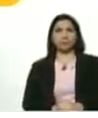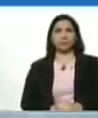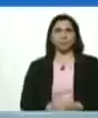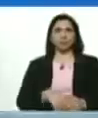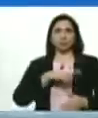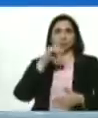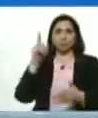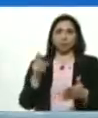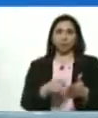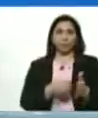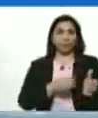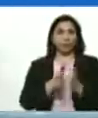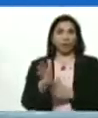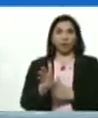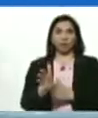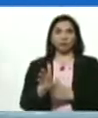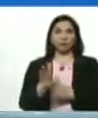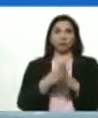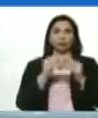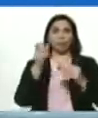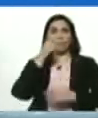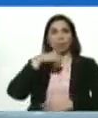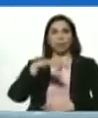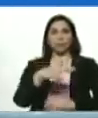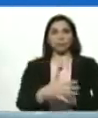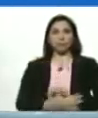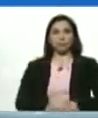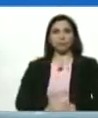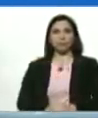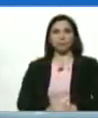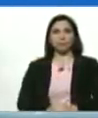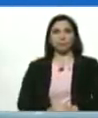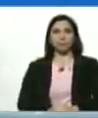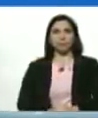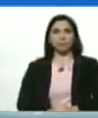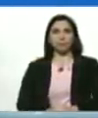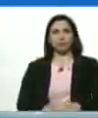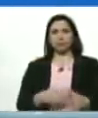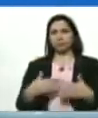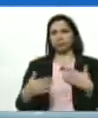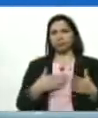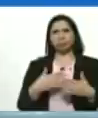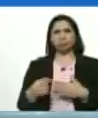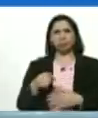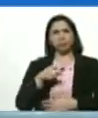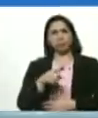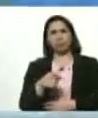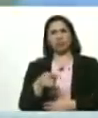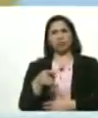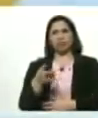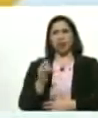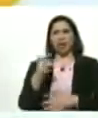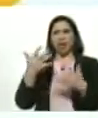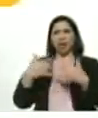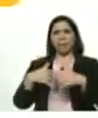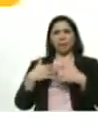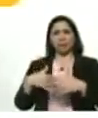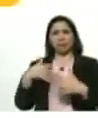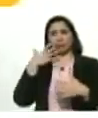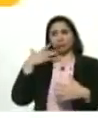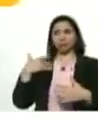absolutamente gratuita a toda la población no importa que usted sea un empresario de alcurnia